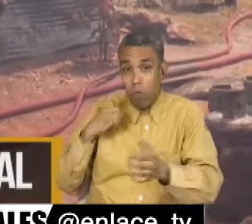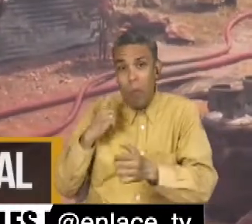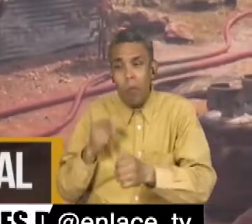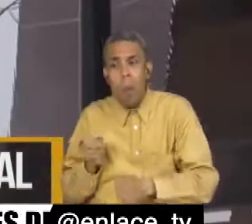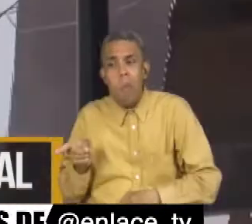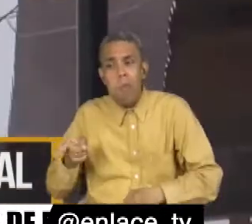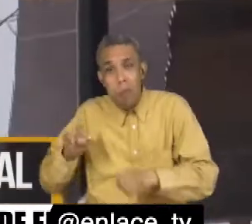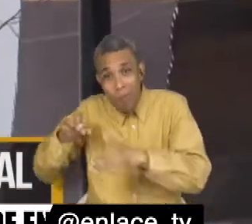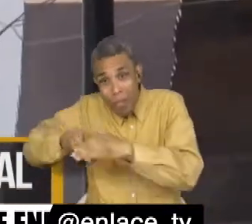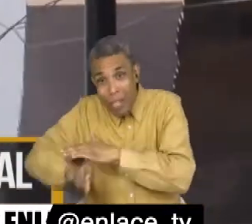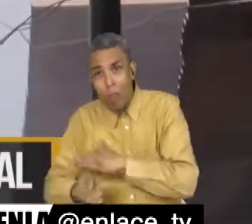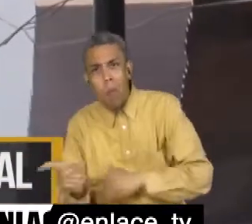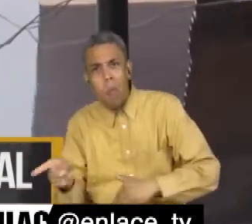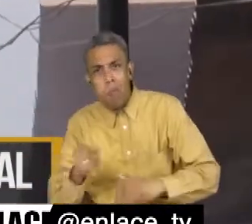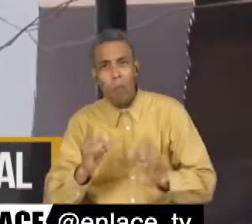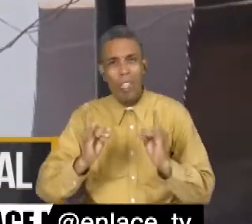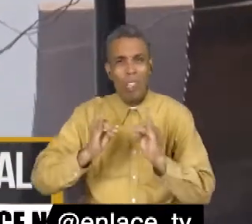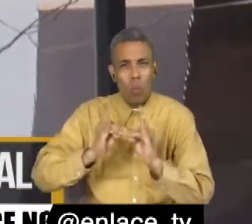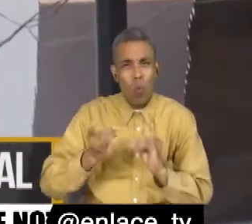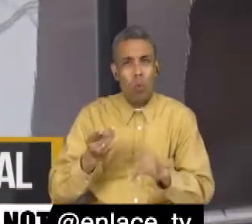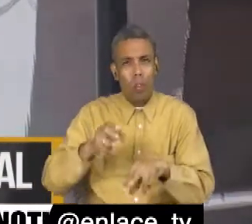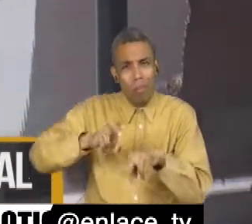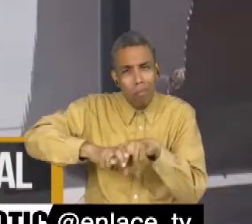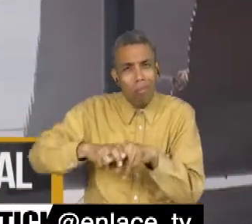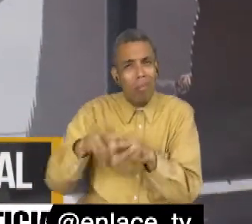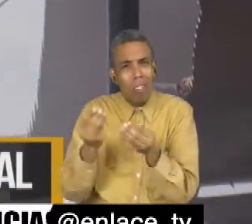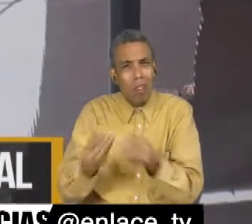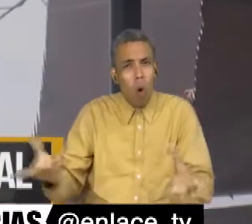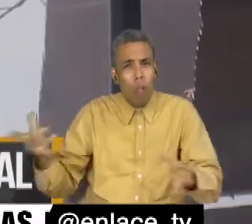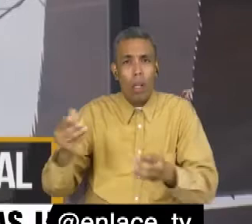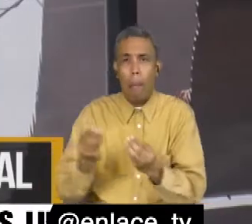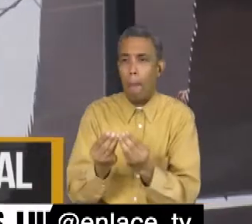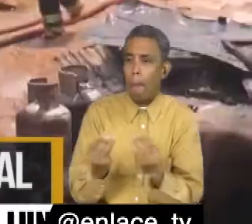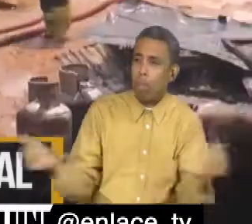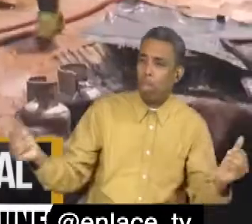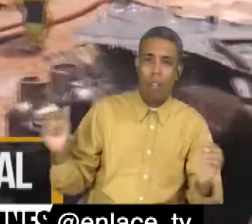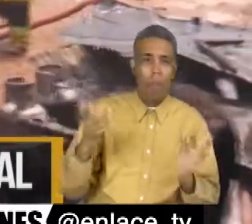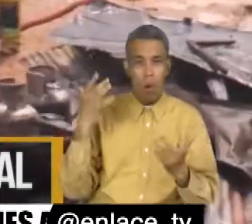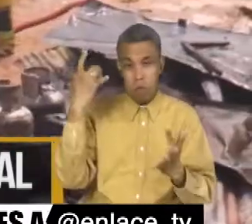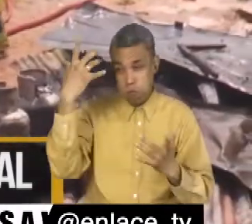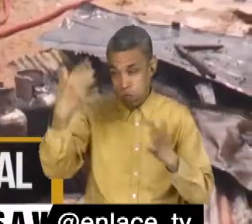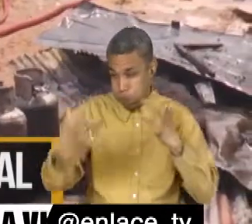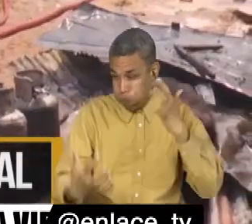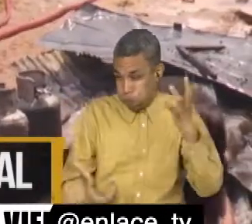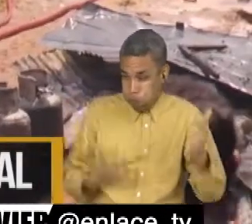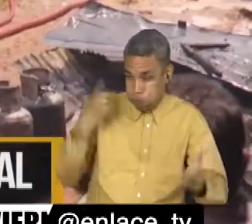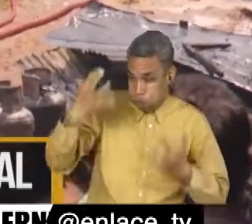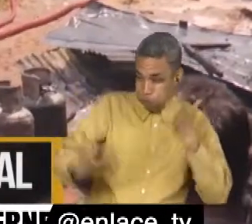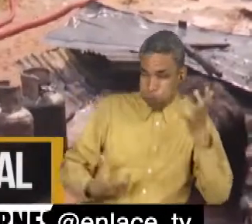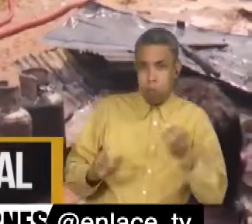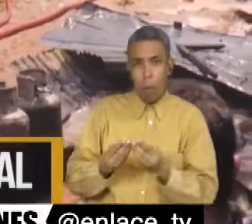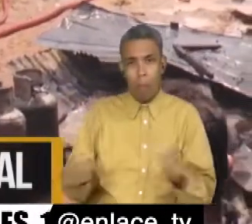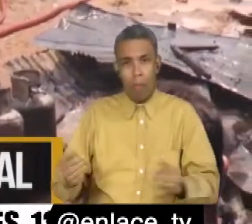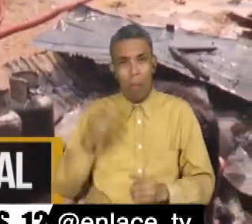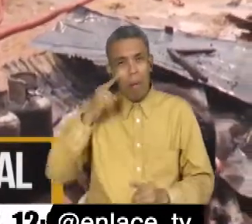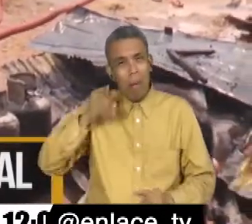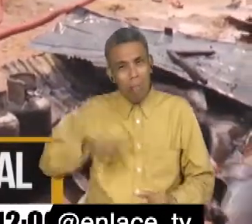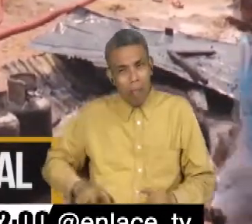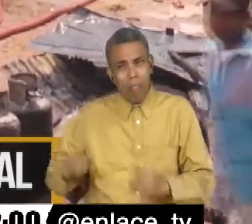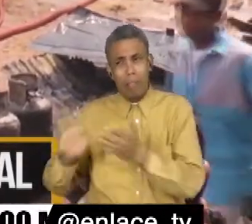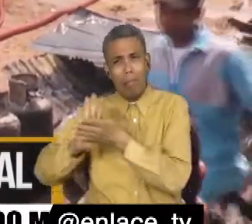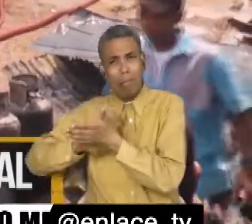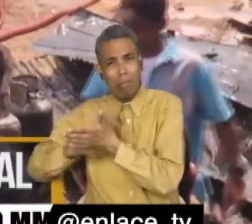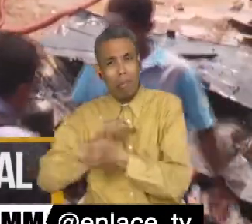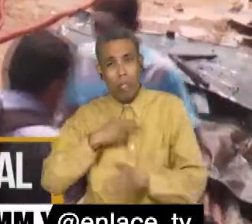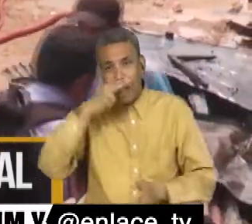personas. La versión por parte de la comunidad es que al parecer en una de ellas había un menor cocinando y esto